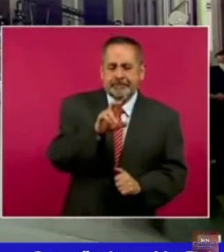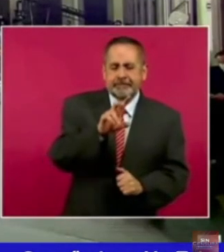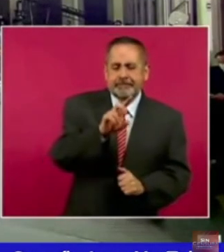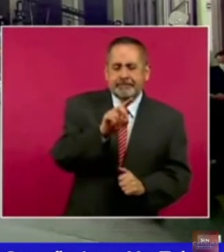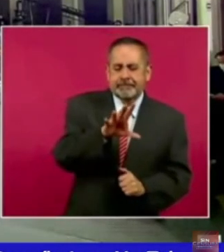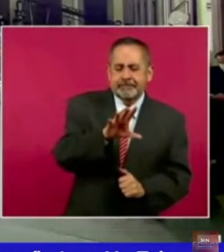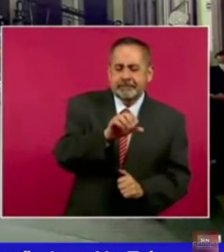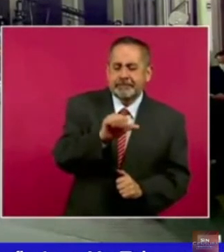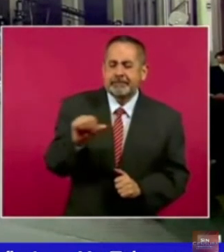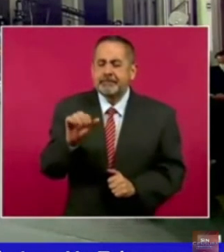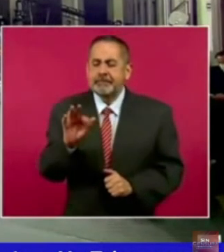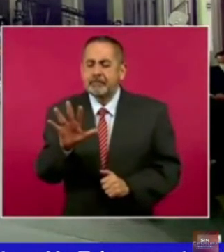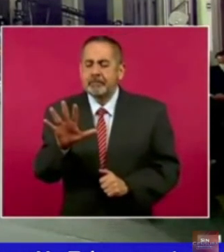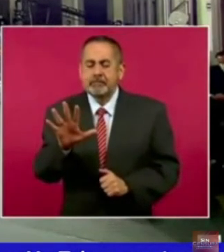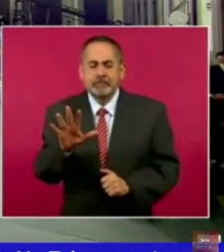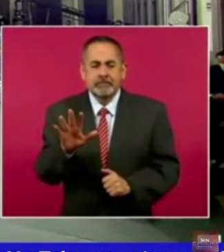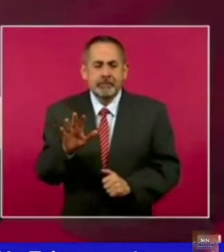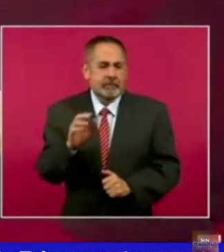3545